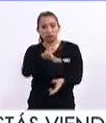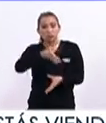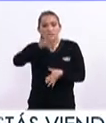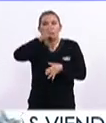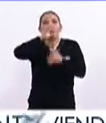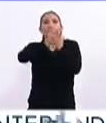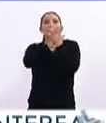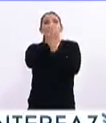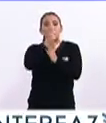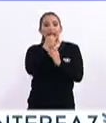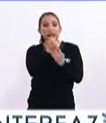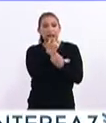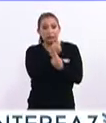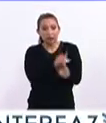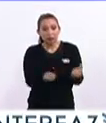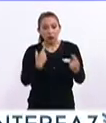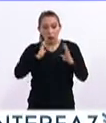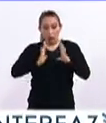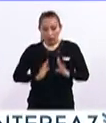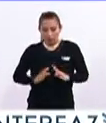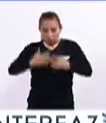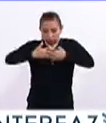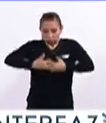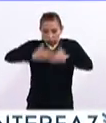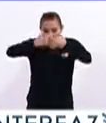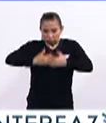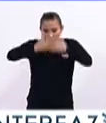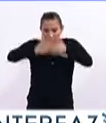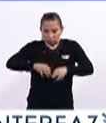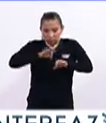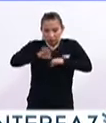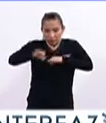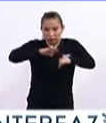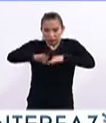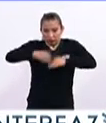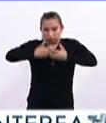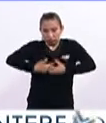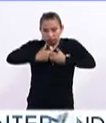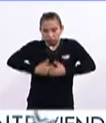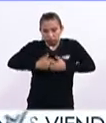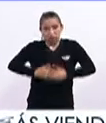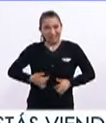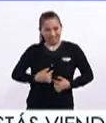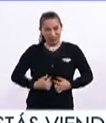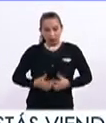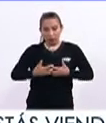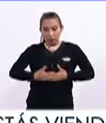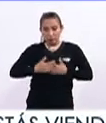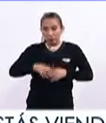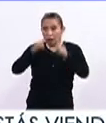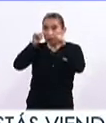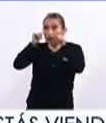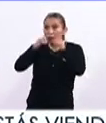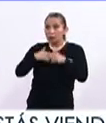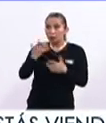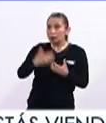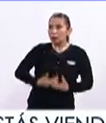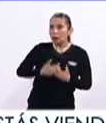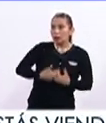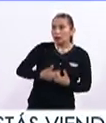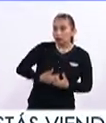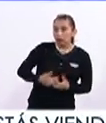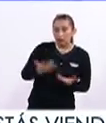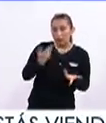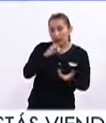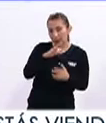del volumen, que el niño, su cuerpo pues está más enfocado en hacer la digestión de eso, que el niño esté poniendo atención, y